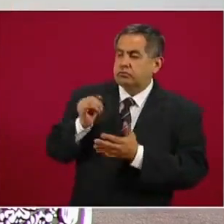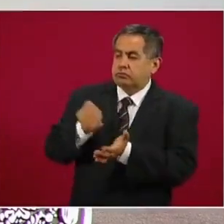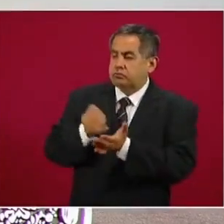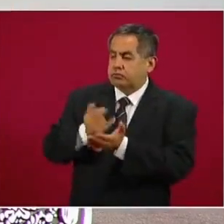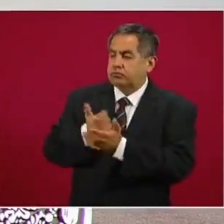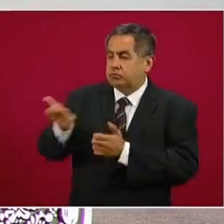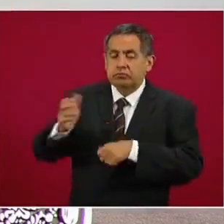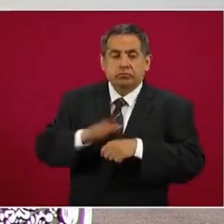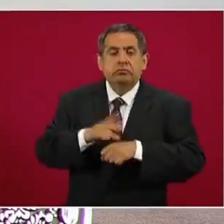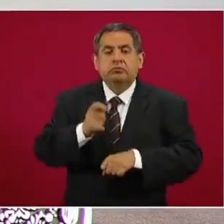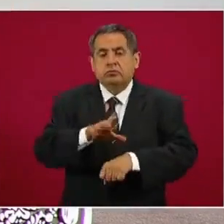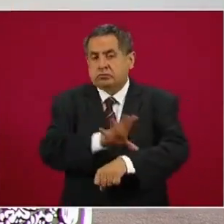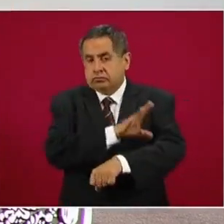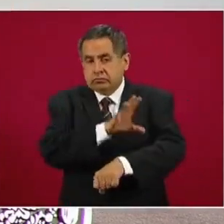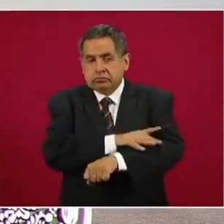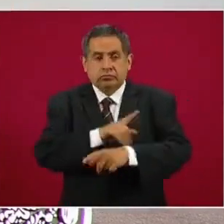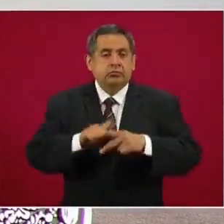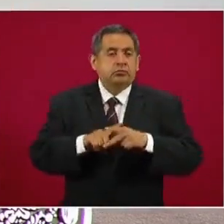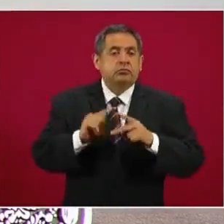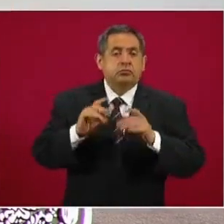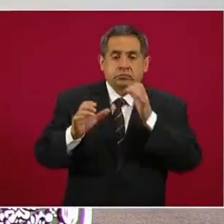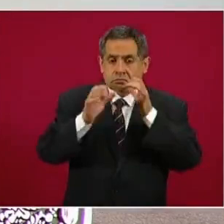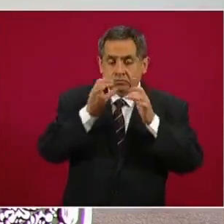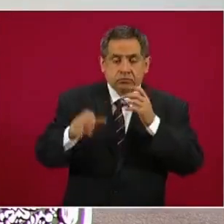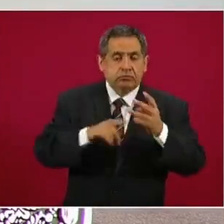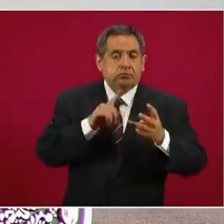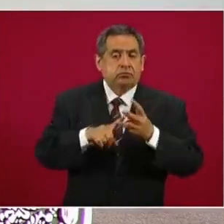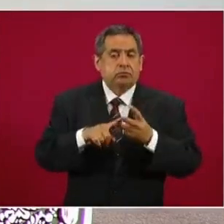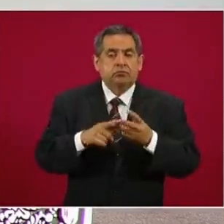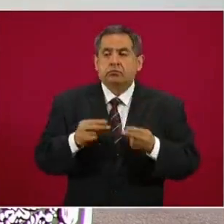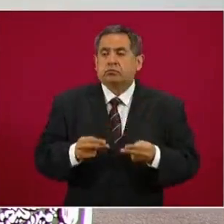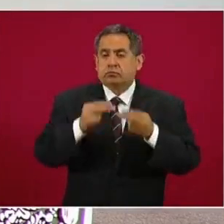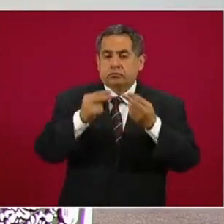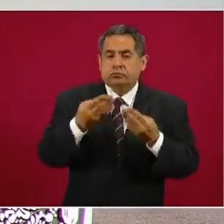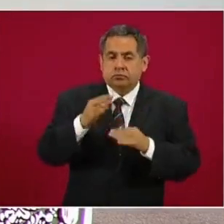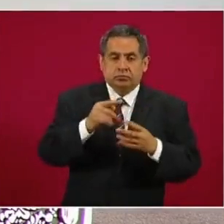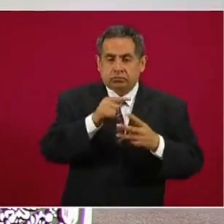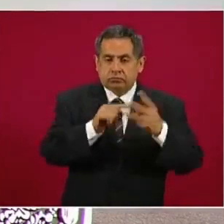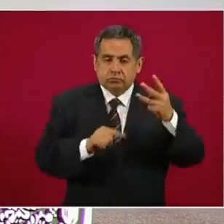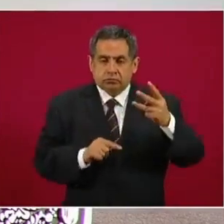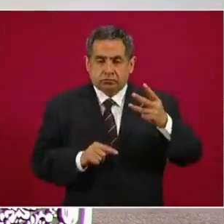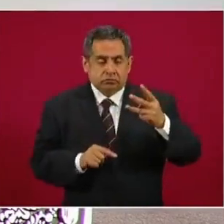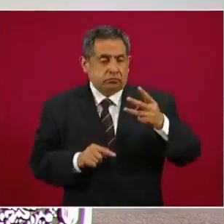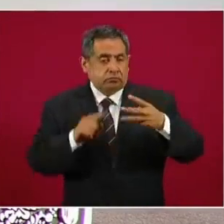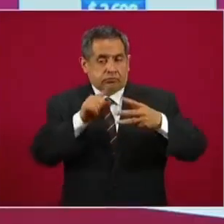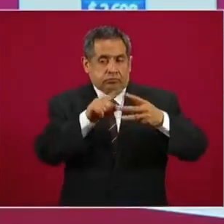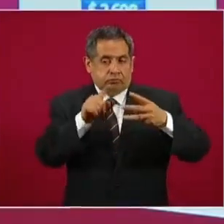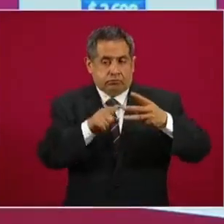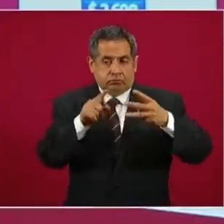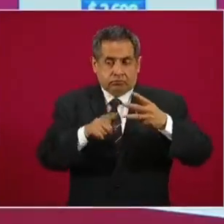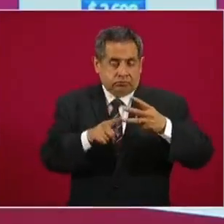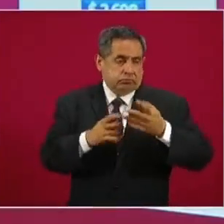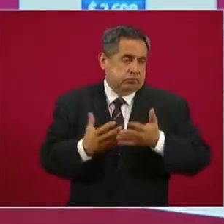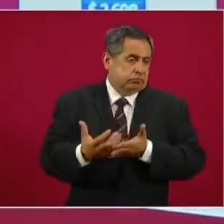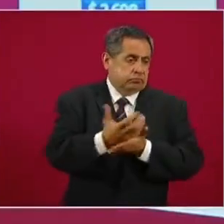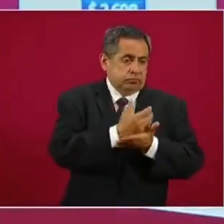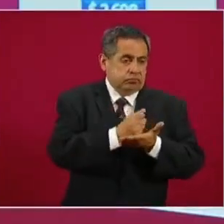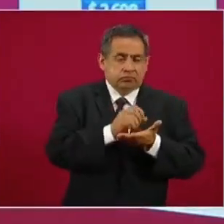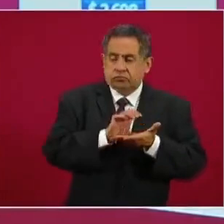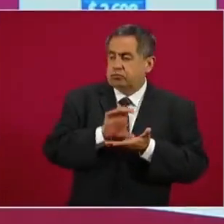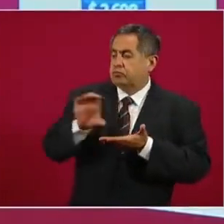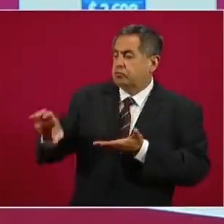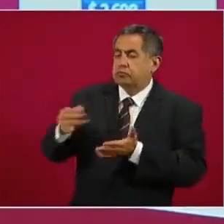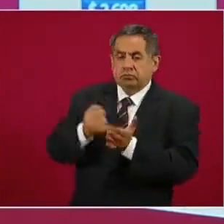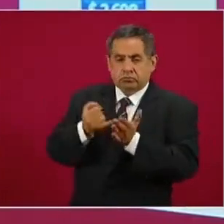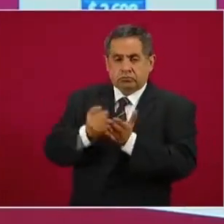el sector de telecomunicaciones y el sector financiero. Estos 3 sectores representan más del 50%,